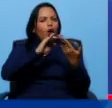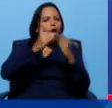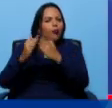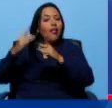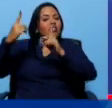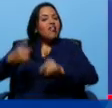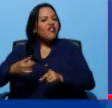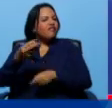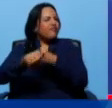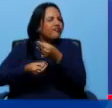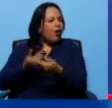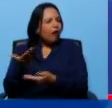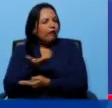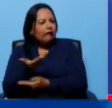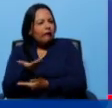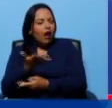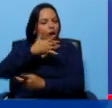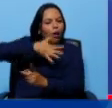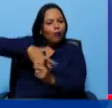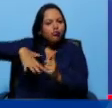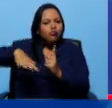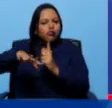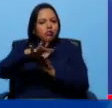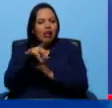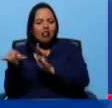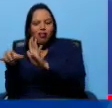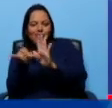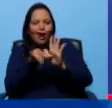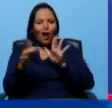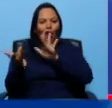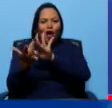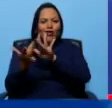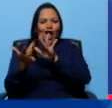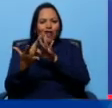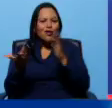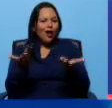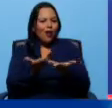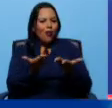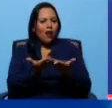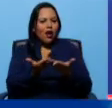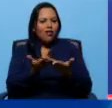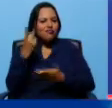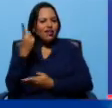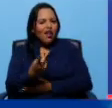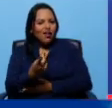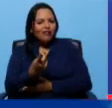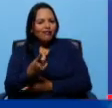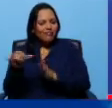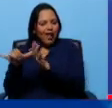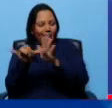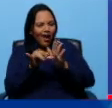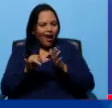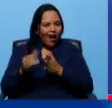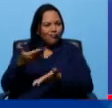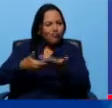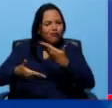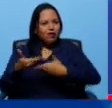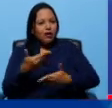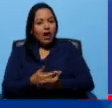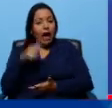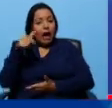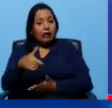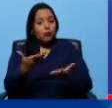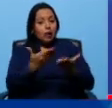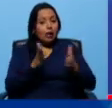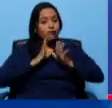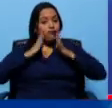debe girar alrededor de la vida activa del centro educativo. Y aquí tienen este complejo